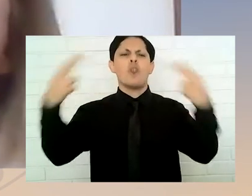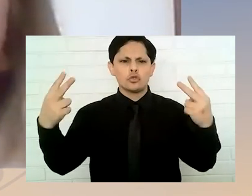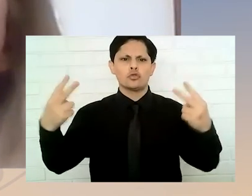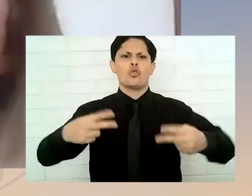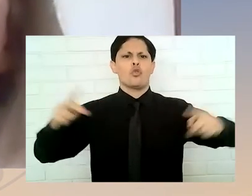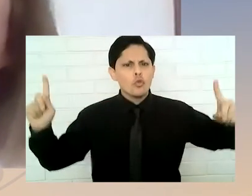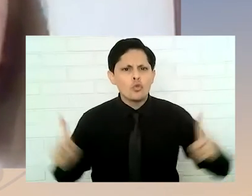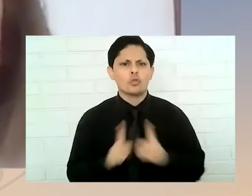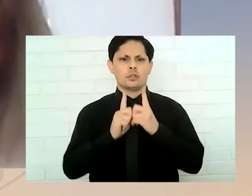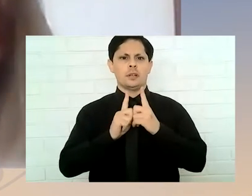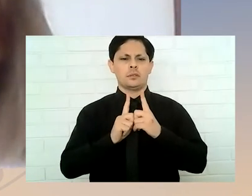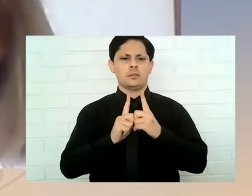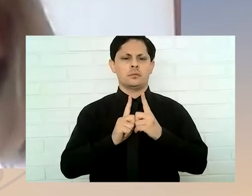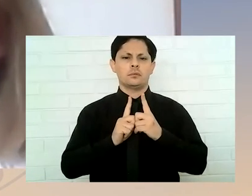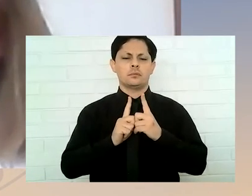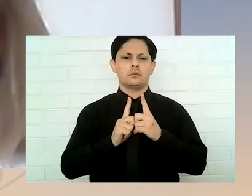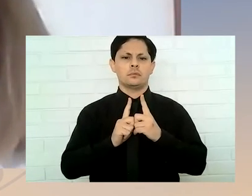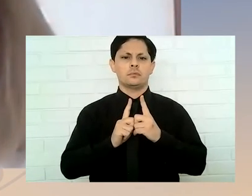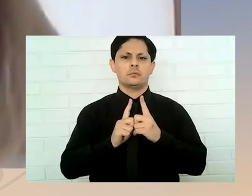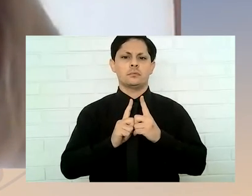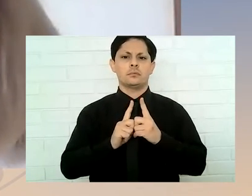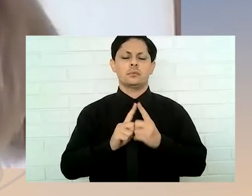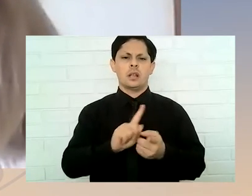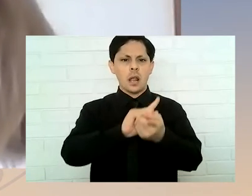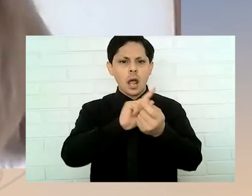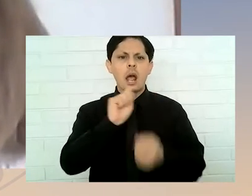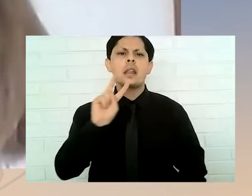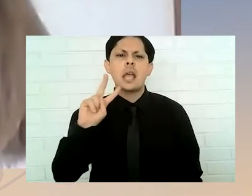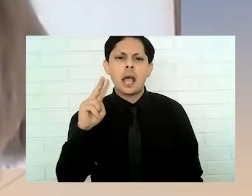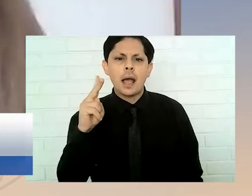juntarnos para, en este momento de cambio, en un